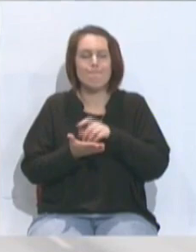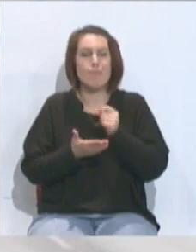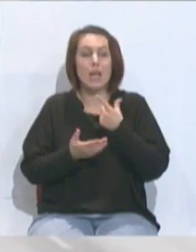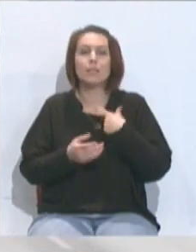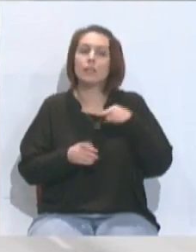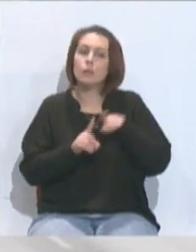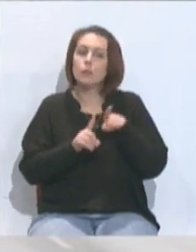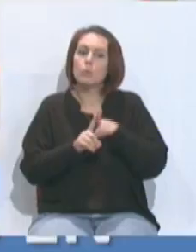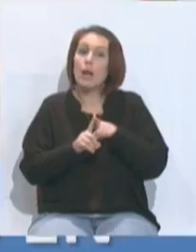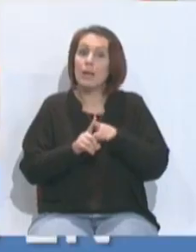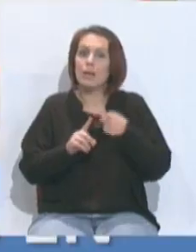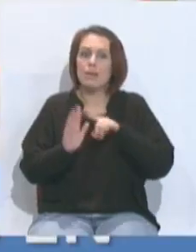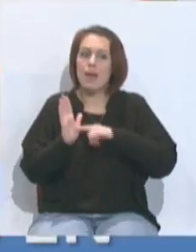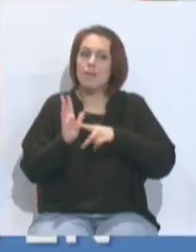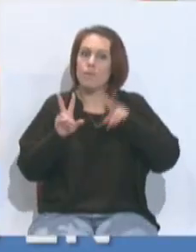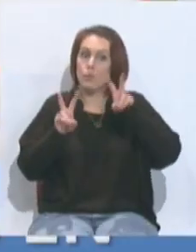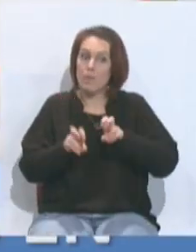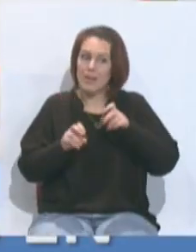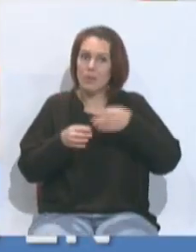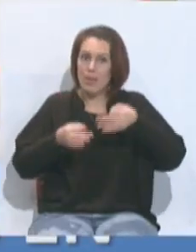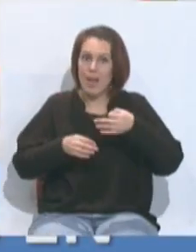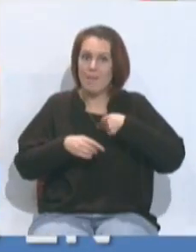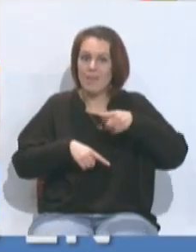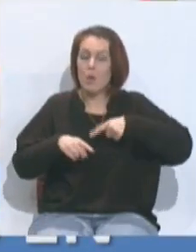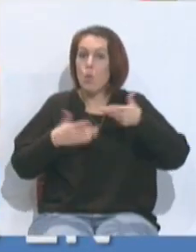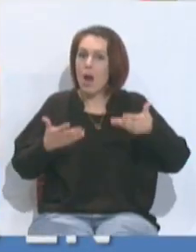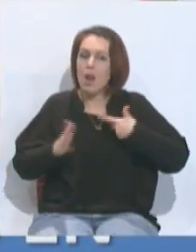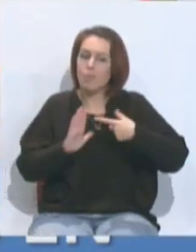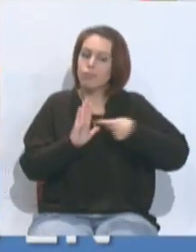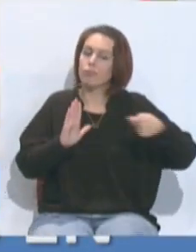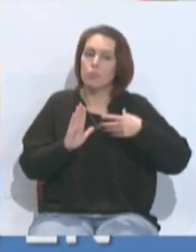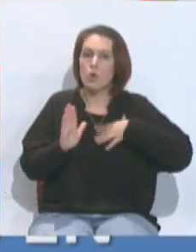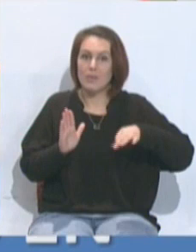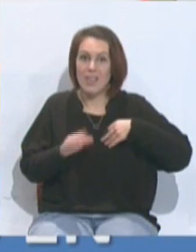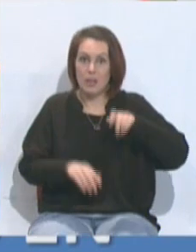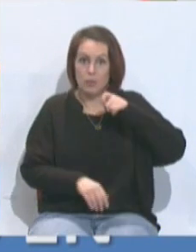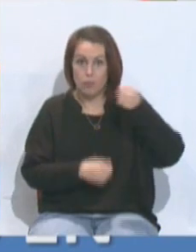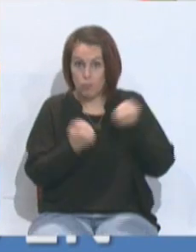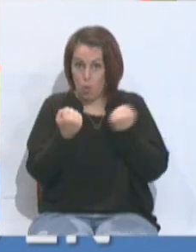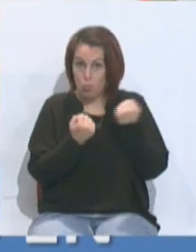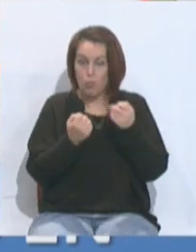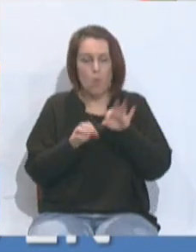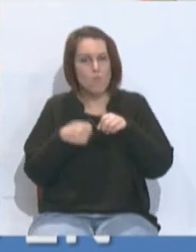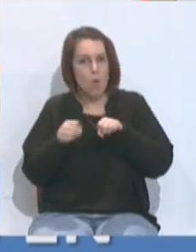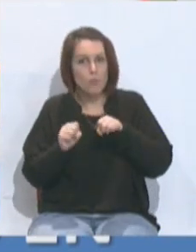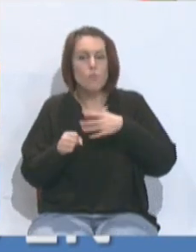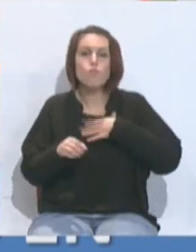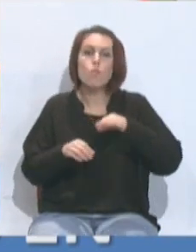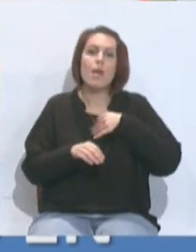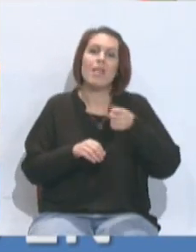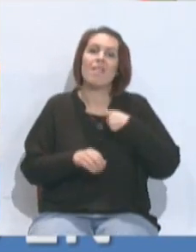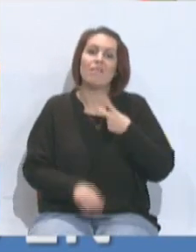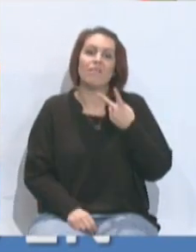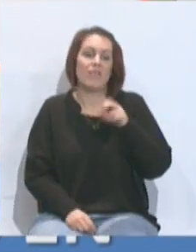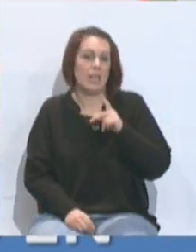y de mayor calado de la nueva Ley de Seguridad Vial es la supresión de la posibilidad de que turismos y motocicletas puedan rebasar el límite